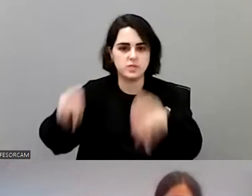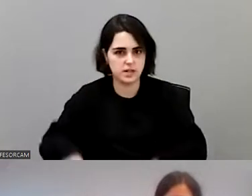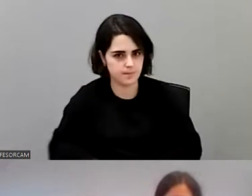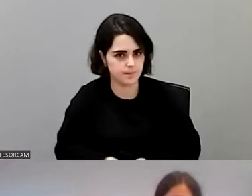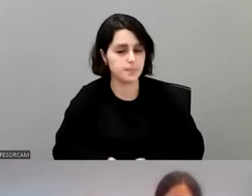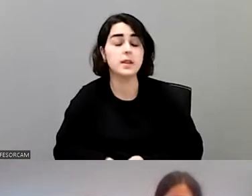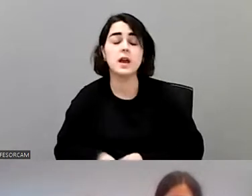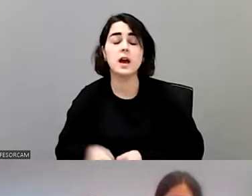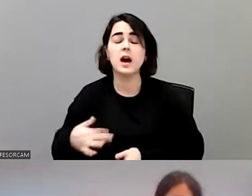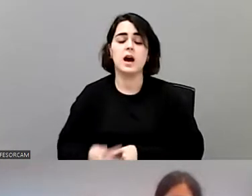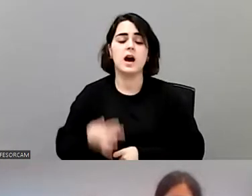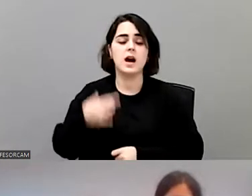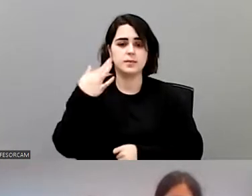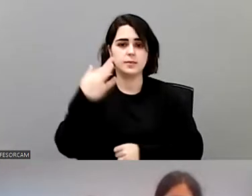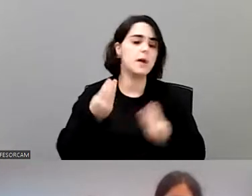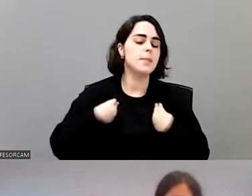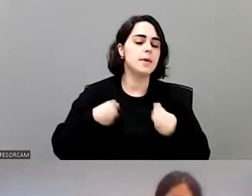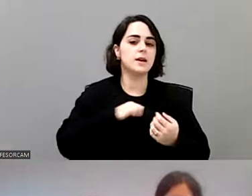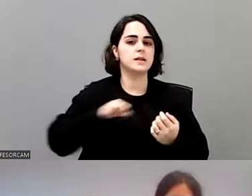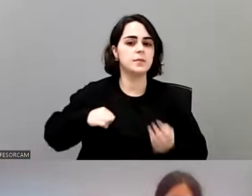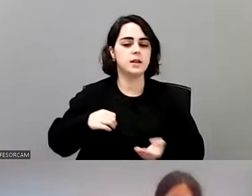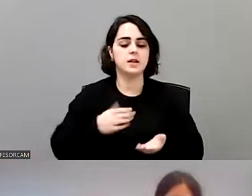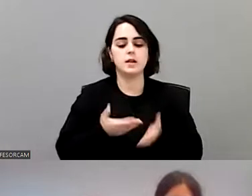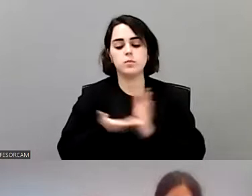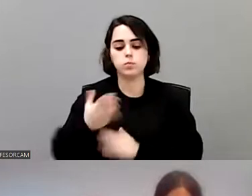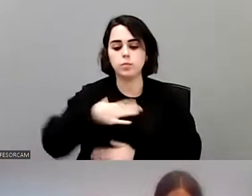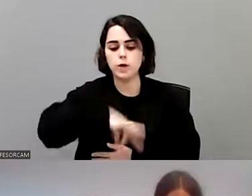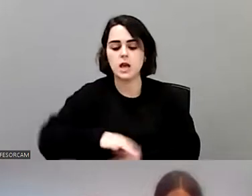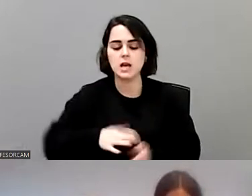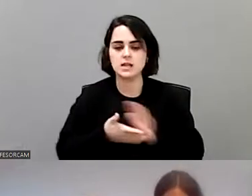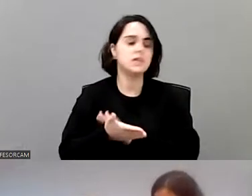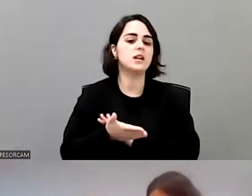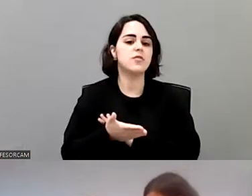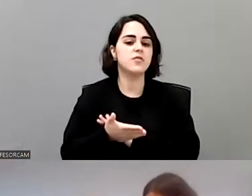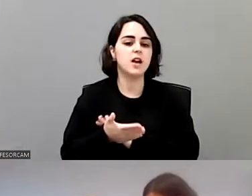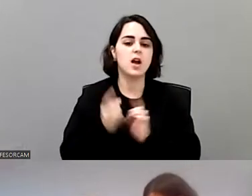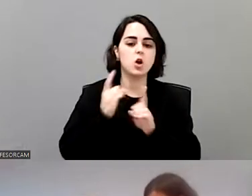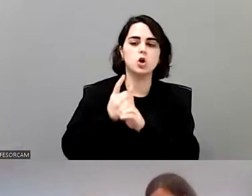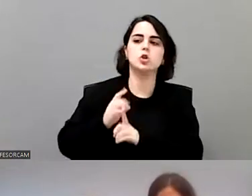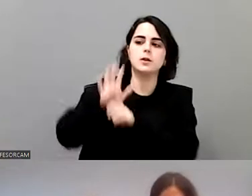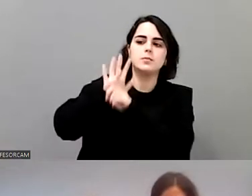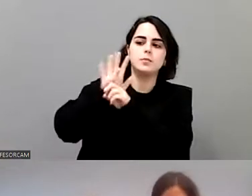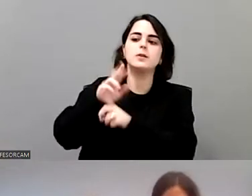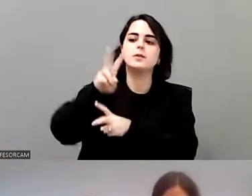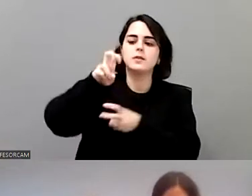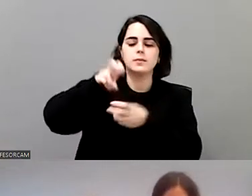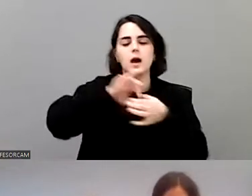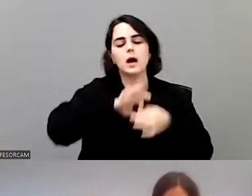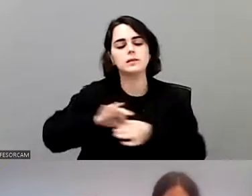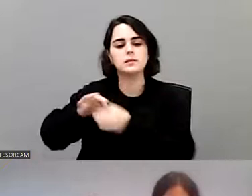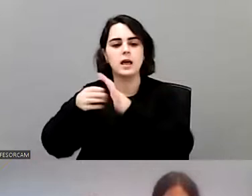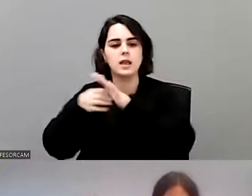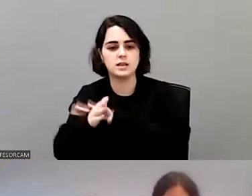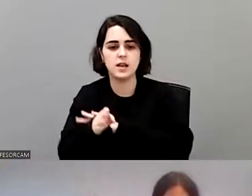La posibilidad de llevar a cabo una vida independiente es el principal objeto de la legislación antidiscriminatoria y sobre accesibilidad. Para ello es